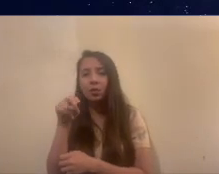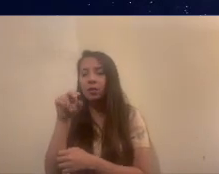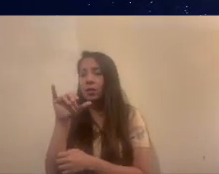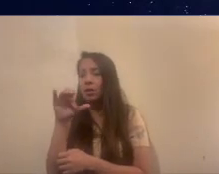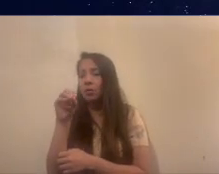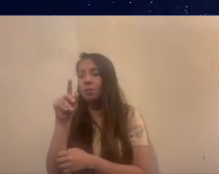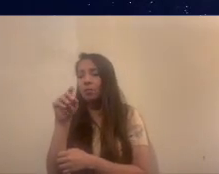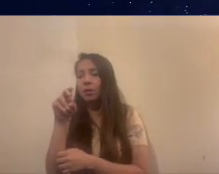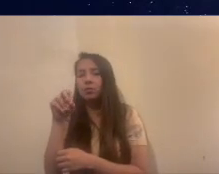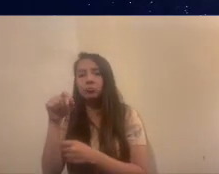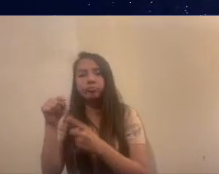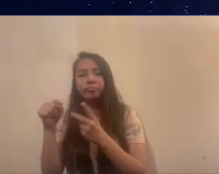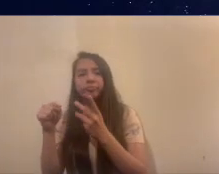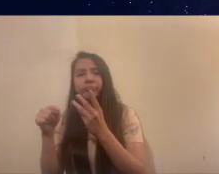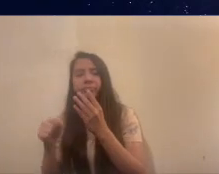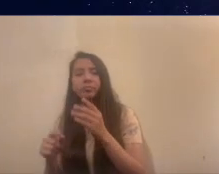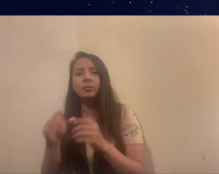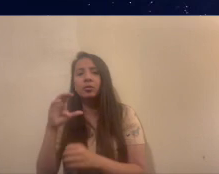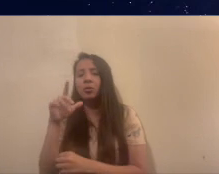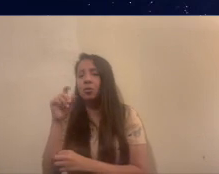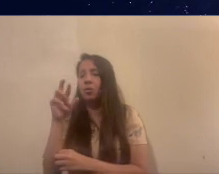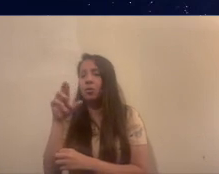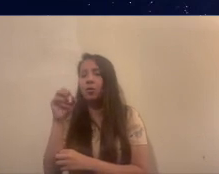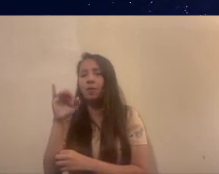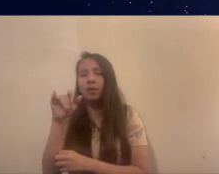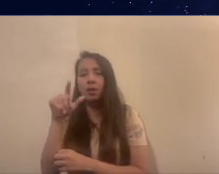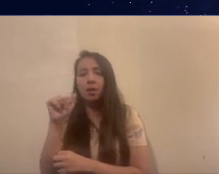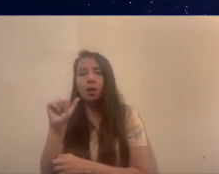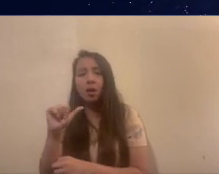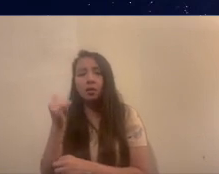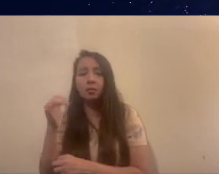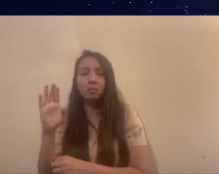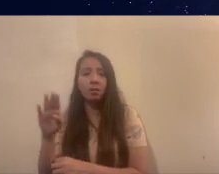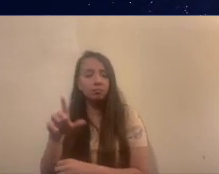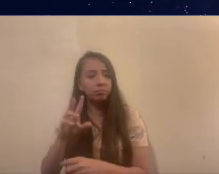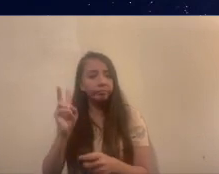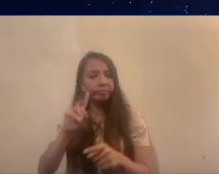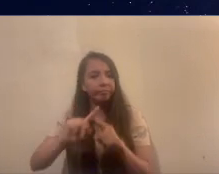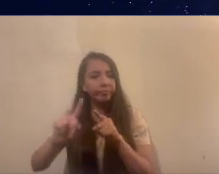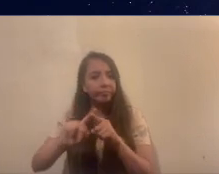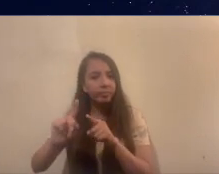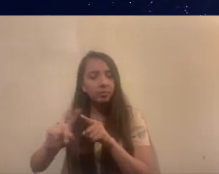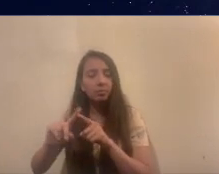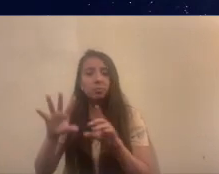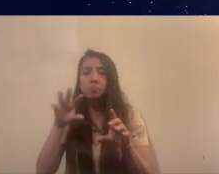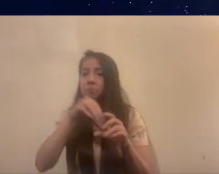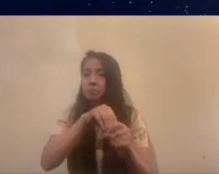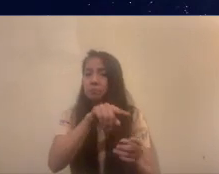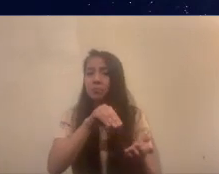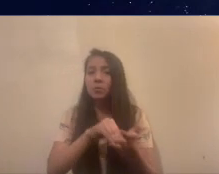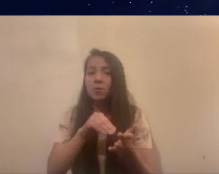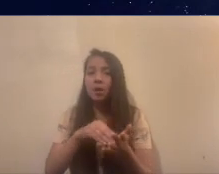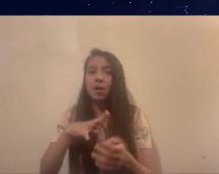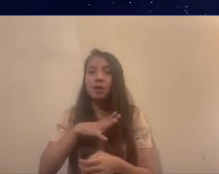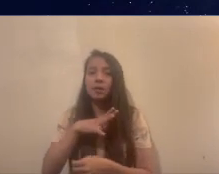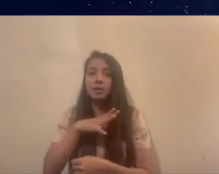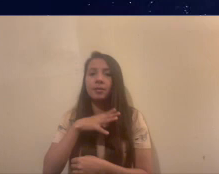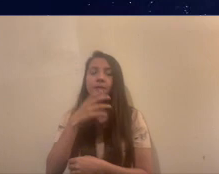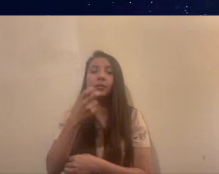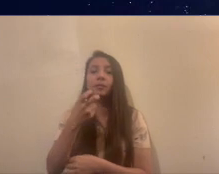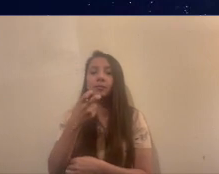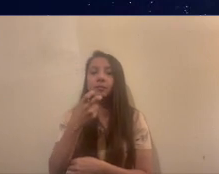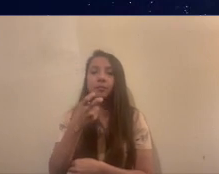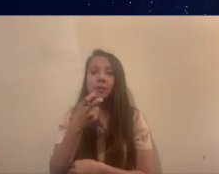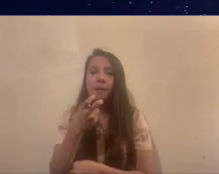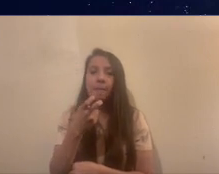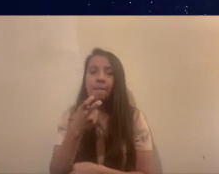carotenoides y licopenos, y también de clorofilas y A y B. ¿Qué es lo interesante de los compuestos fenólicos, los flavonoides